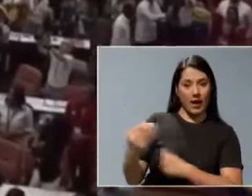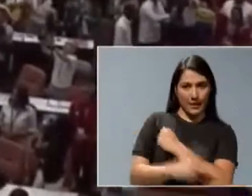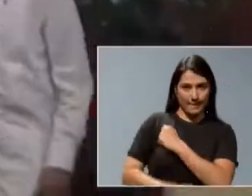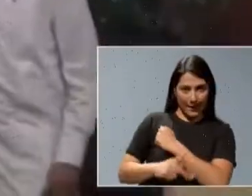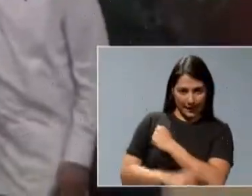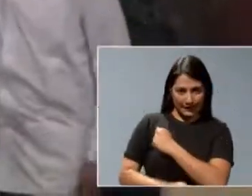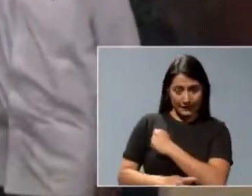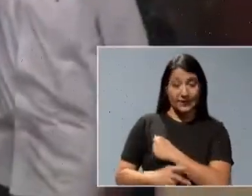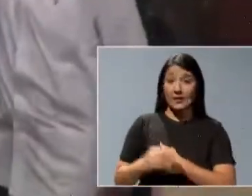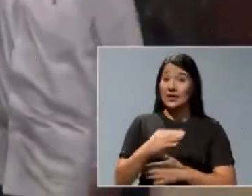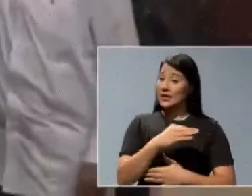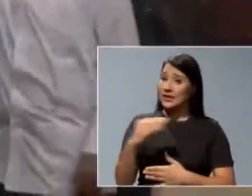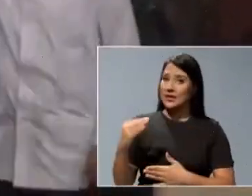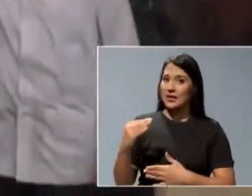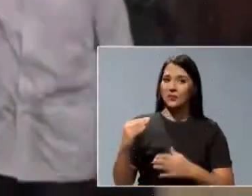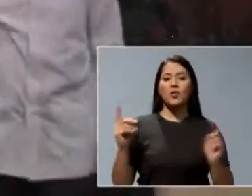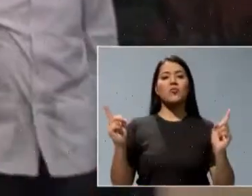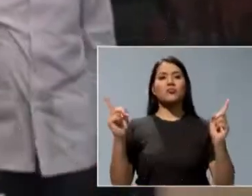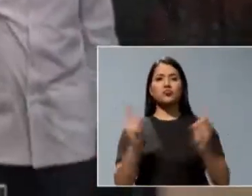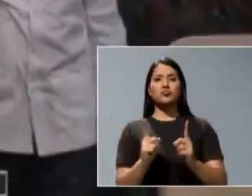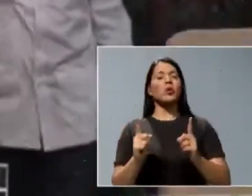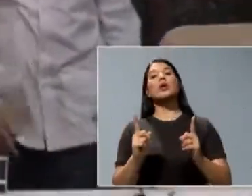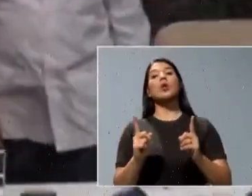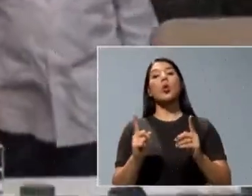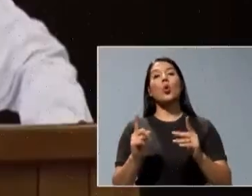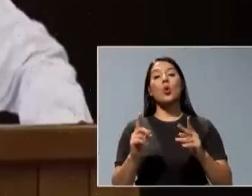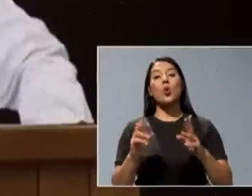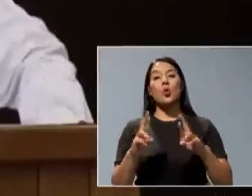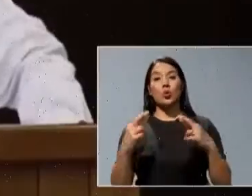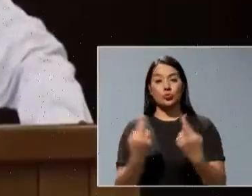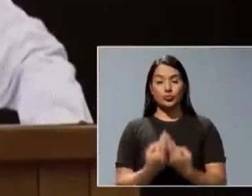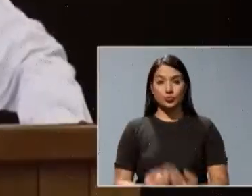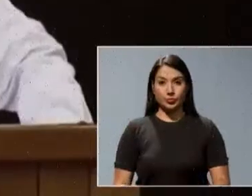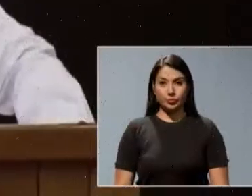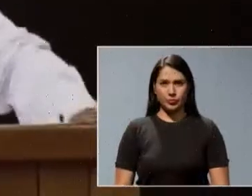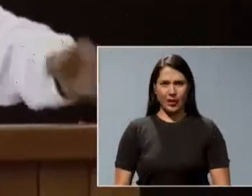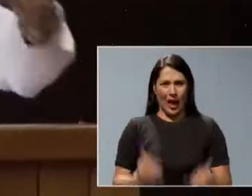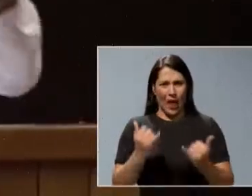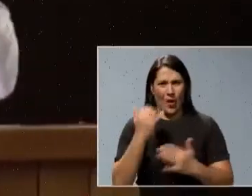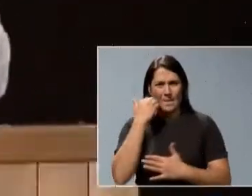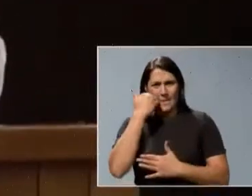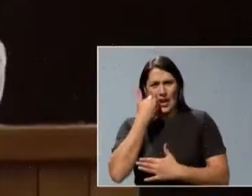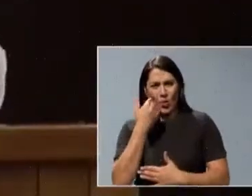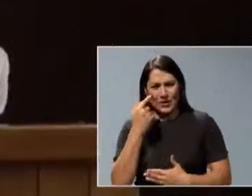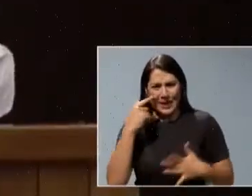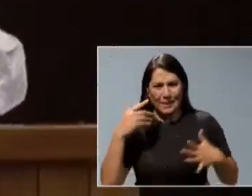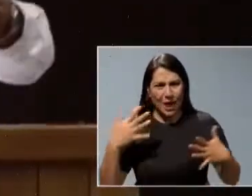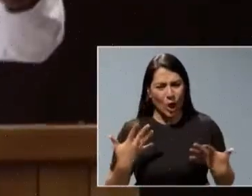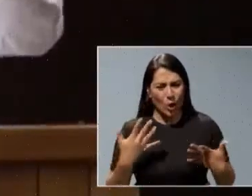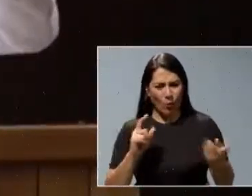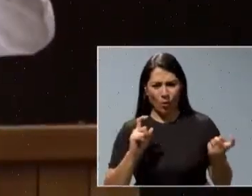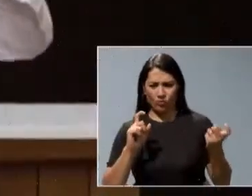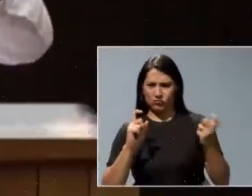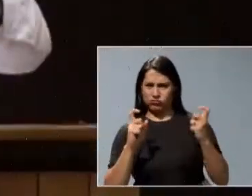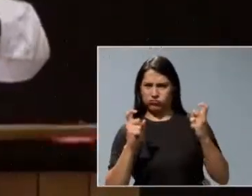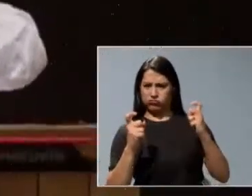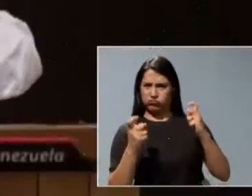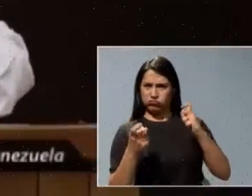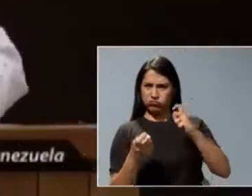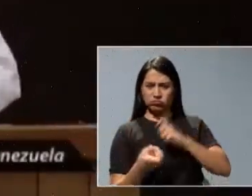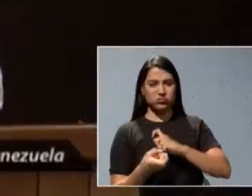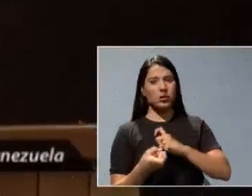Habana, a donde acudió para asistir a un encuentro antiimperialista junto a los líderes cubanos. Da vergüenza ver cómo se desfigura,